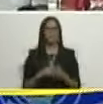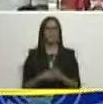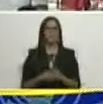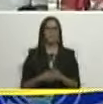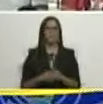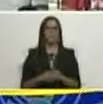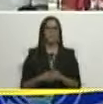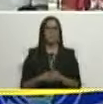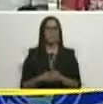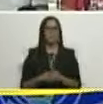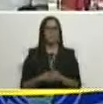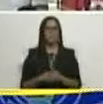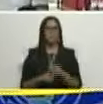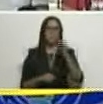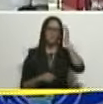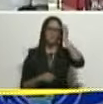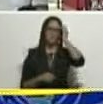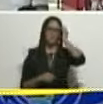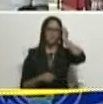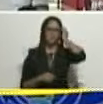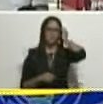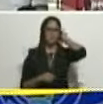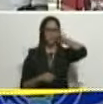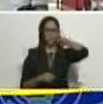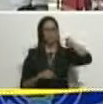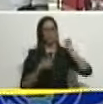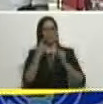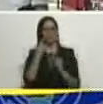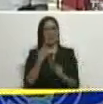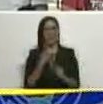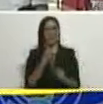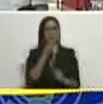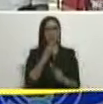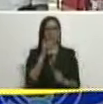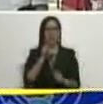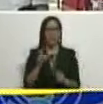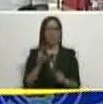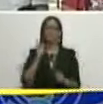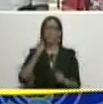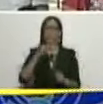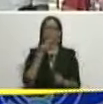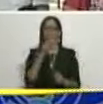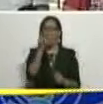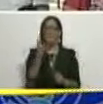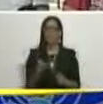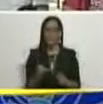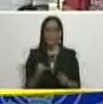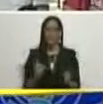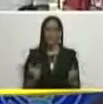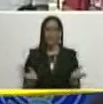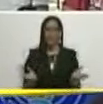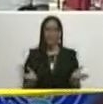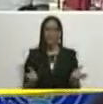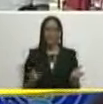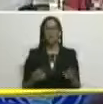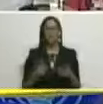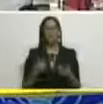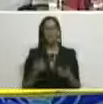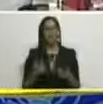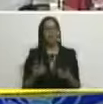Y fíjate, era bien buena gente, quiere decir que tú tienes que ser buena gente. ¿Ah? Se trata